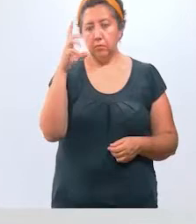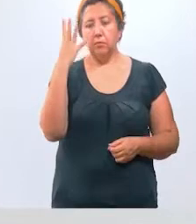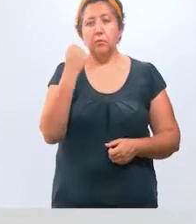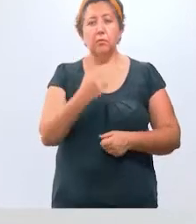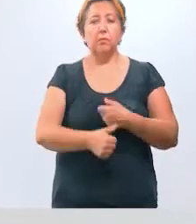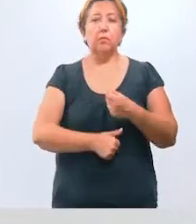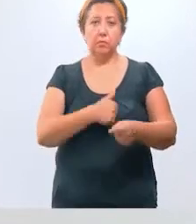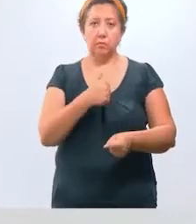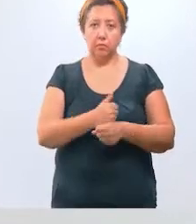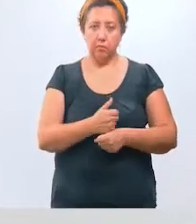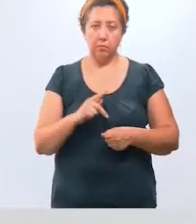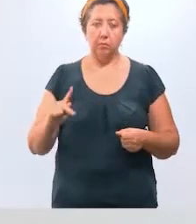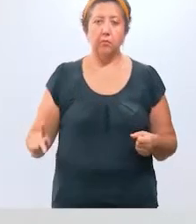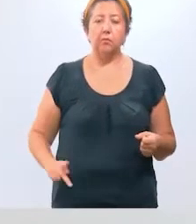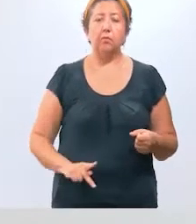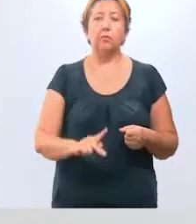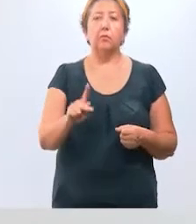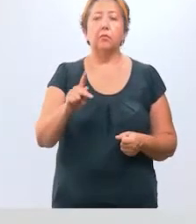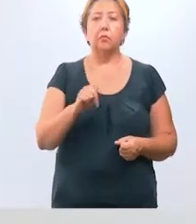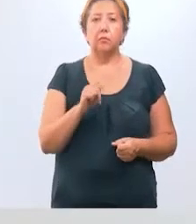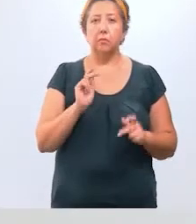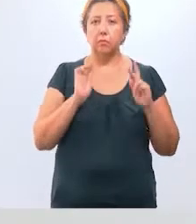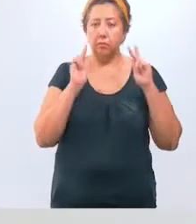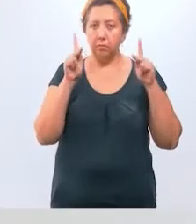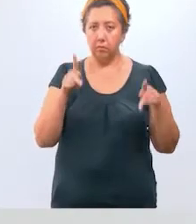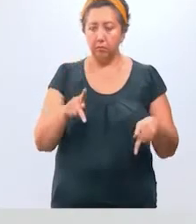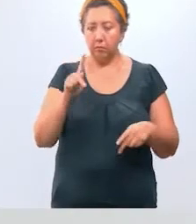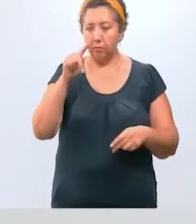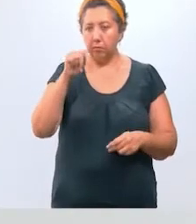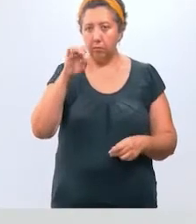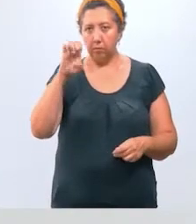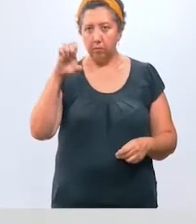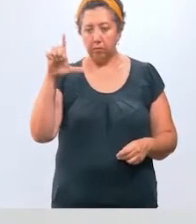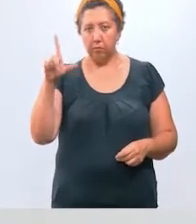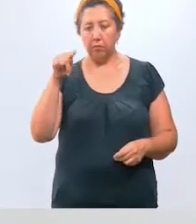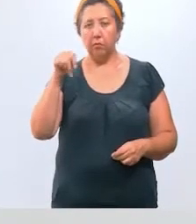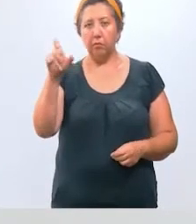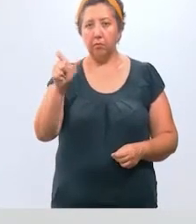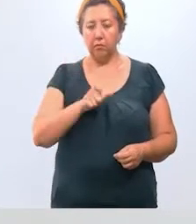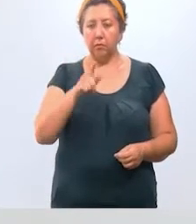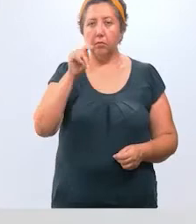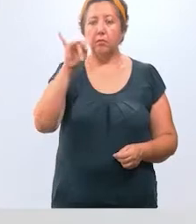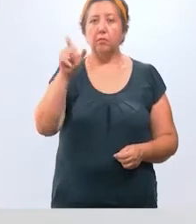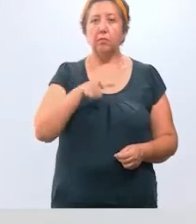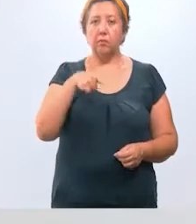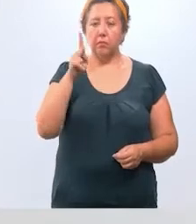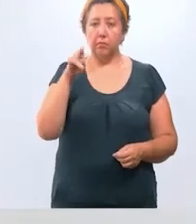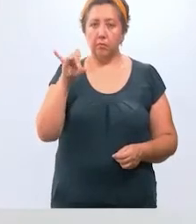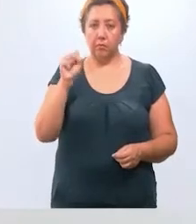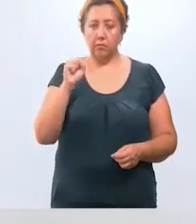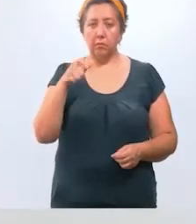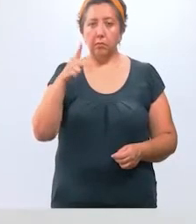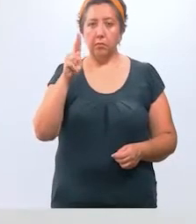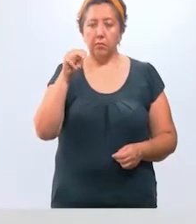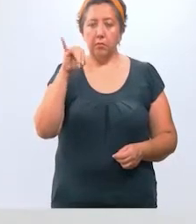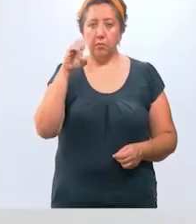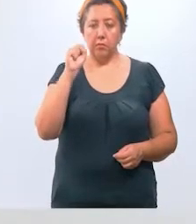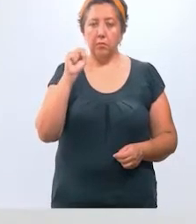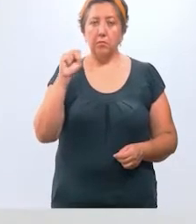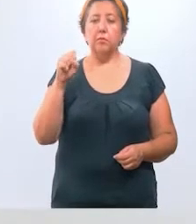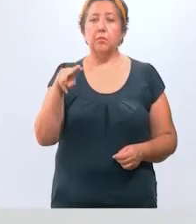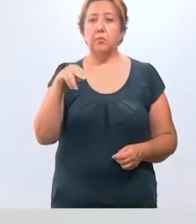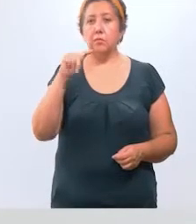39 años de edad en los municipios de Progreso, Ticul, Tecash, Tixcocop, Canacín,